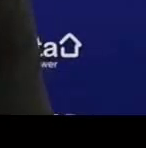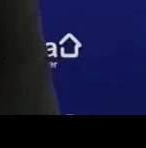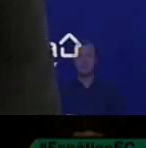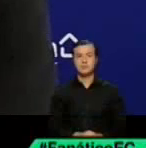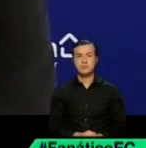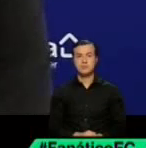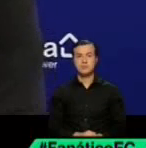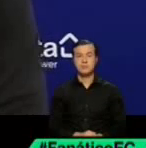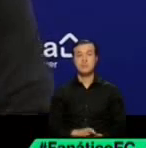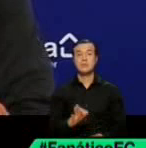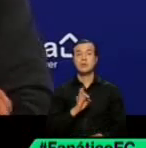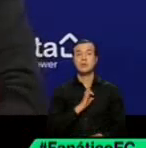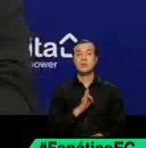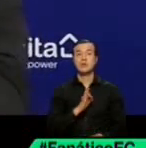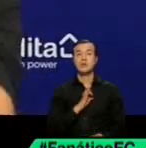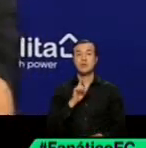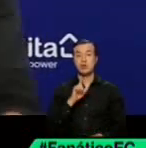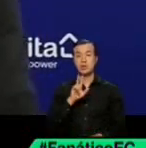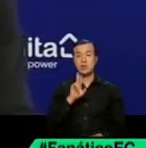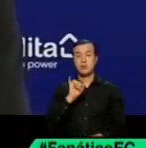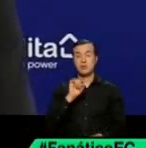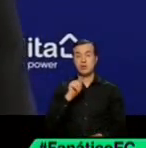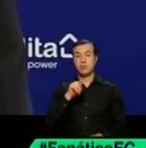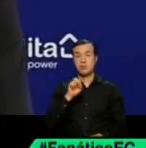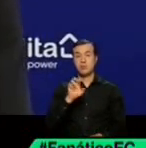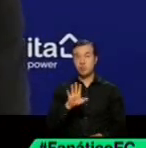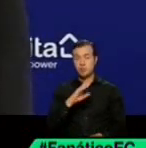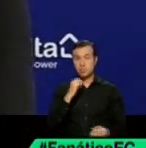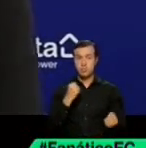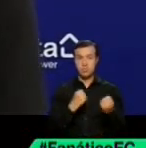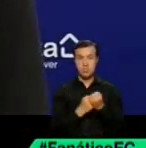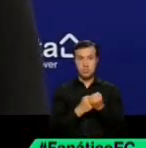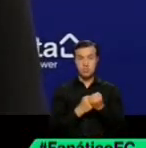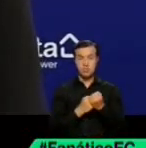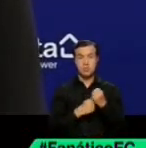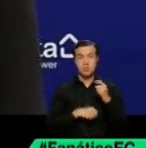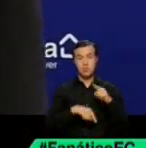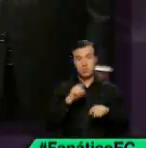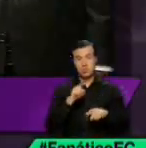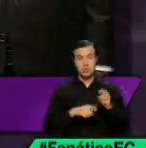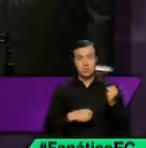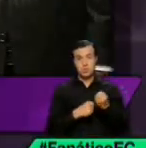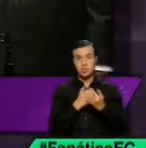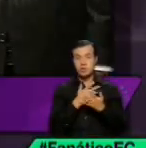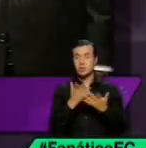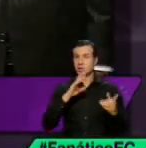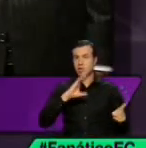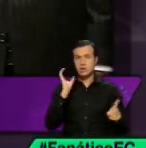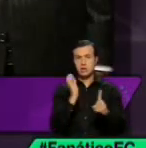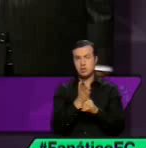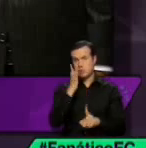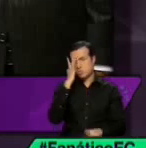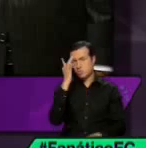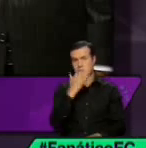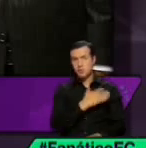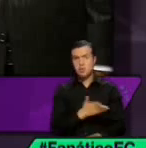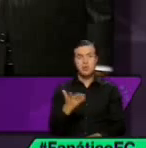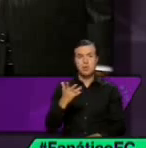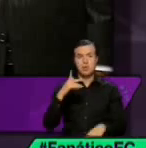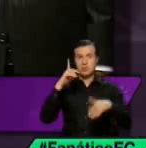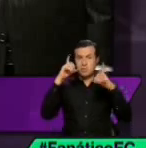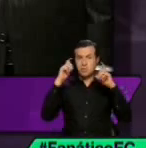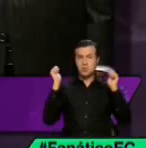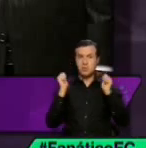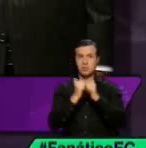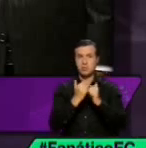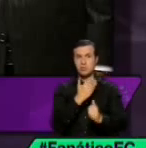El técnico del Liverpool, Jürgen Klopp, defendió a su compatriota Mesut Özil, criticado durante los últimos meses por fotografiarse